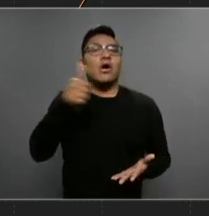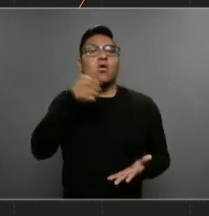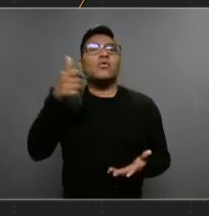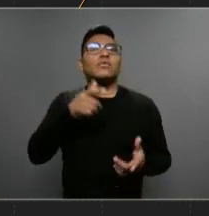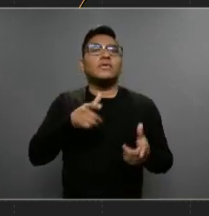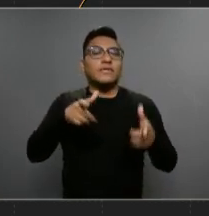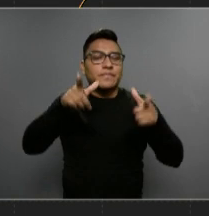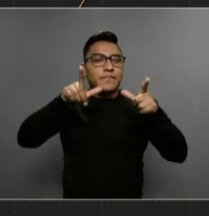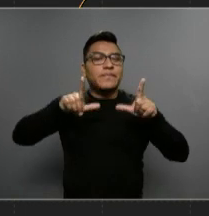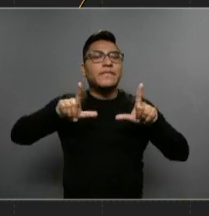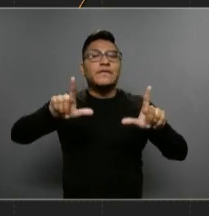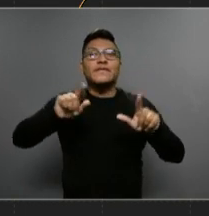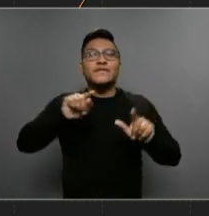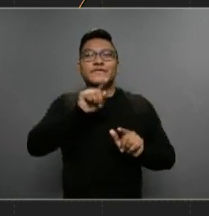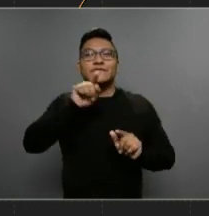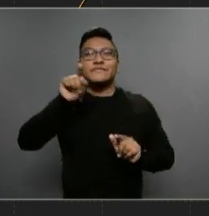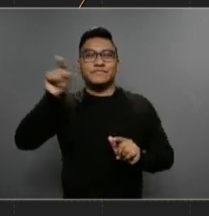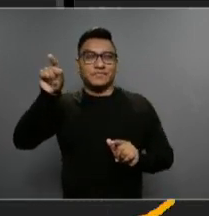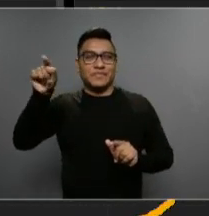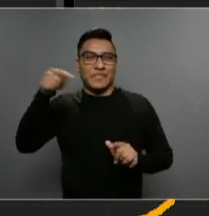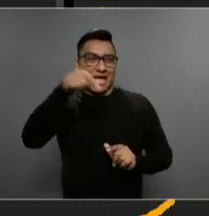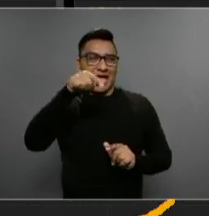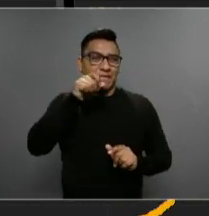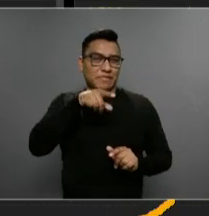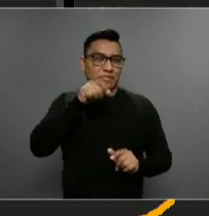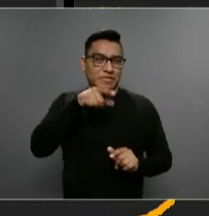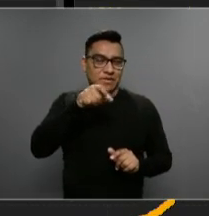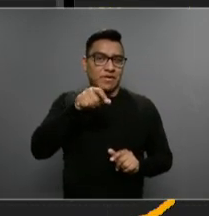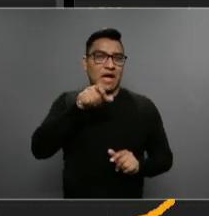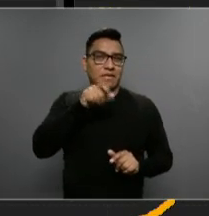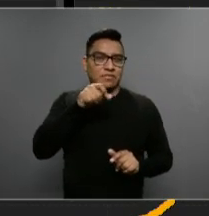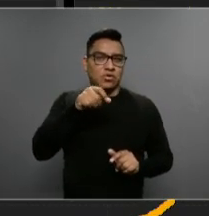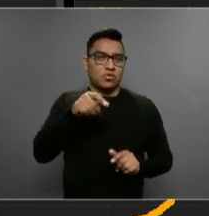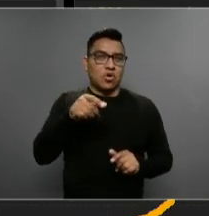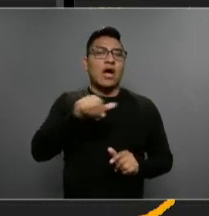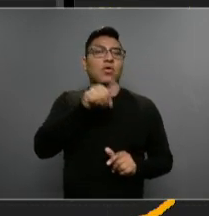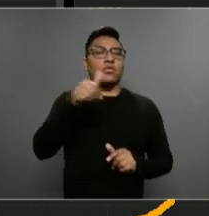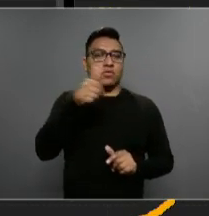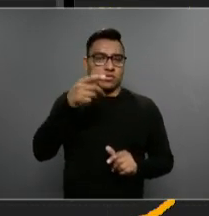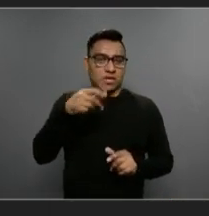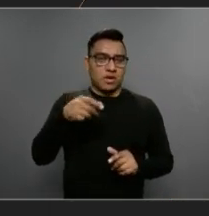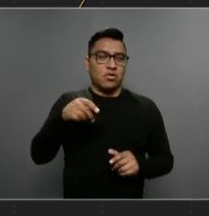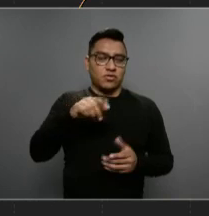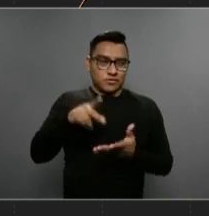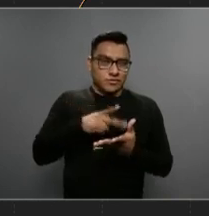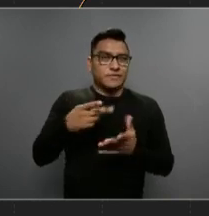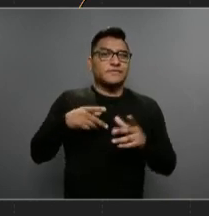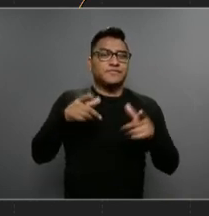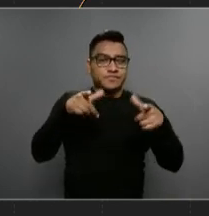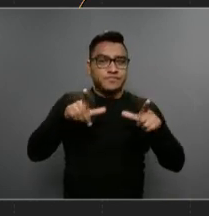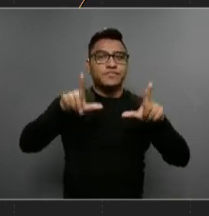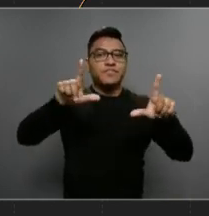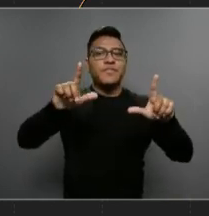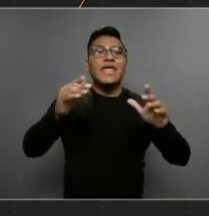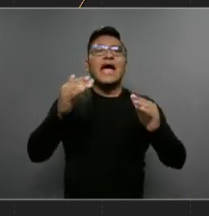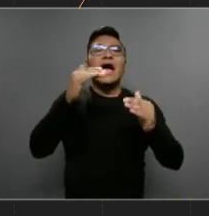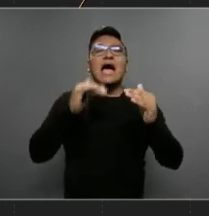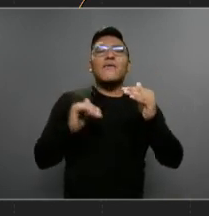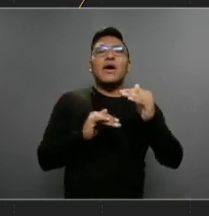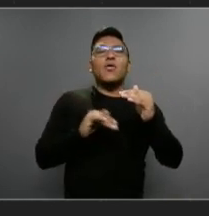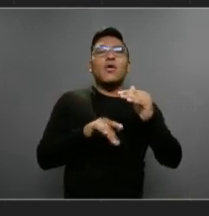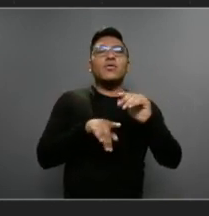gráfica, a la otra pestañita, que en esa misma gráfica, no, en esa misma la conservamos, esa misma abierta, y hay una pestañita abajo